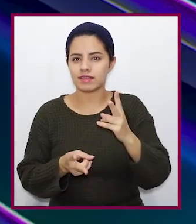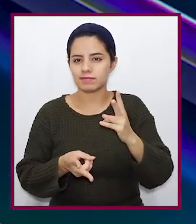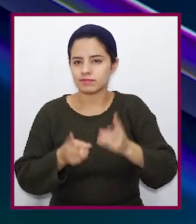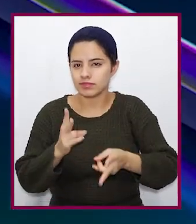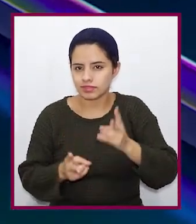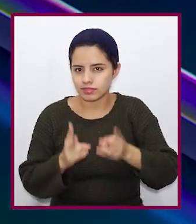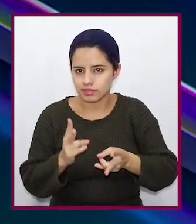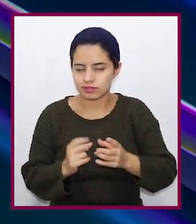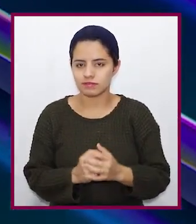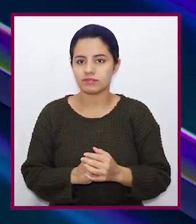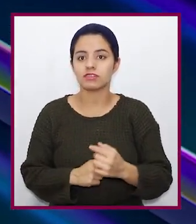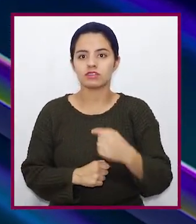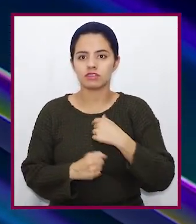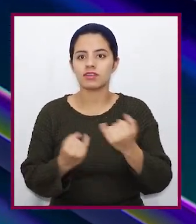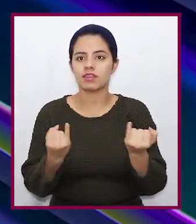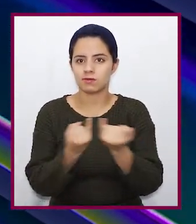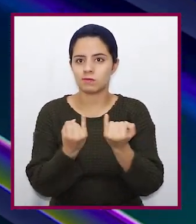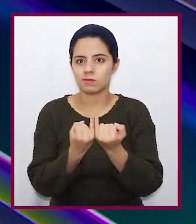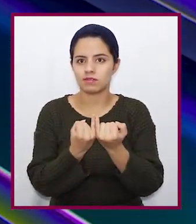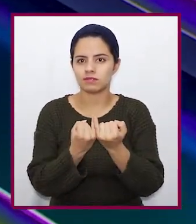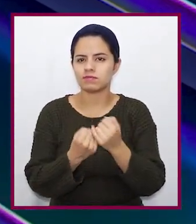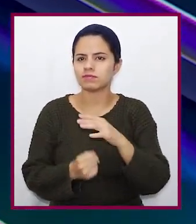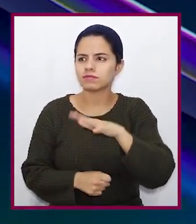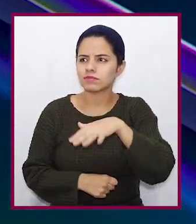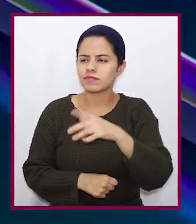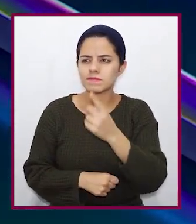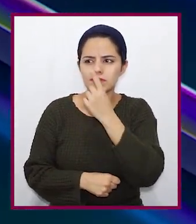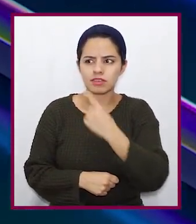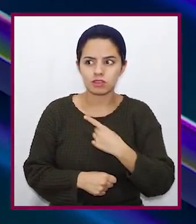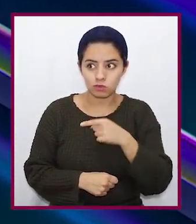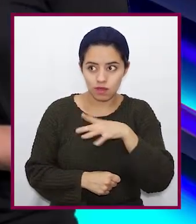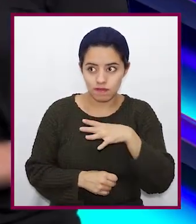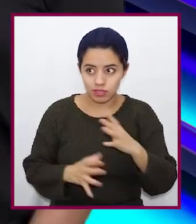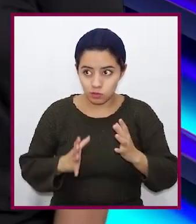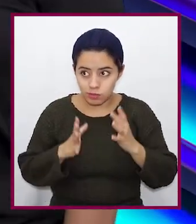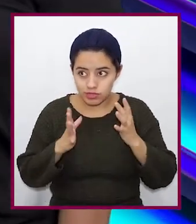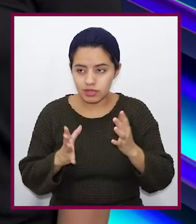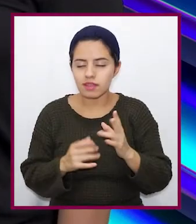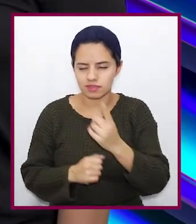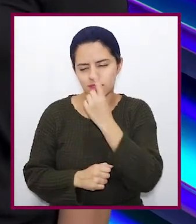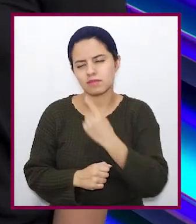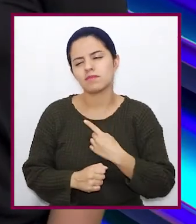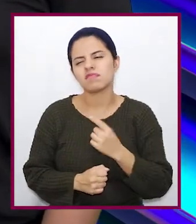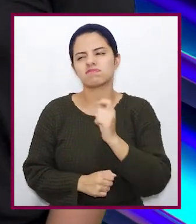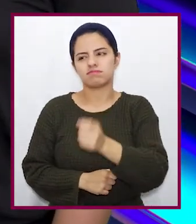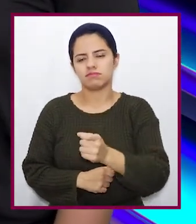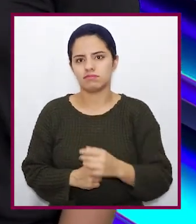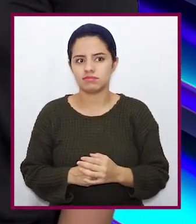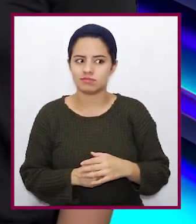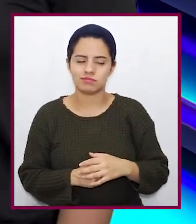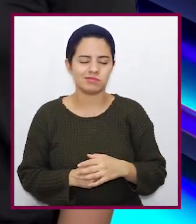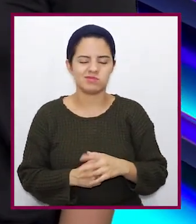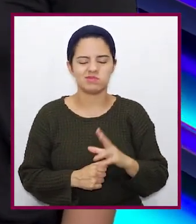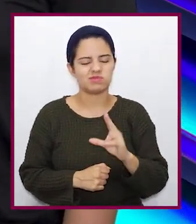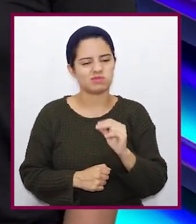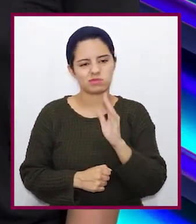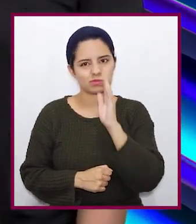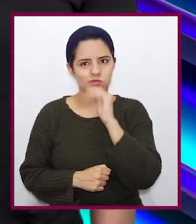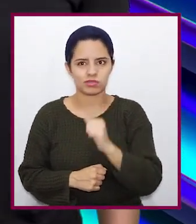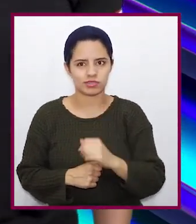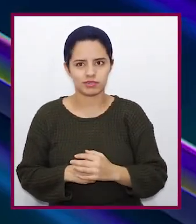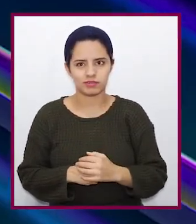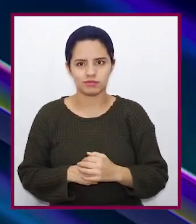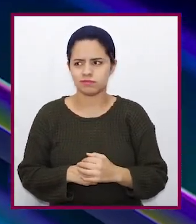Tecnocotorreo. Yo también, Axel. Oye, me dijiste que tenías una sorpresa. Ya dime qué es, por favor. Uy, no se va a